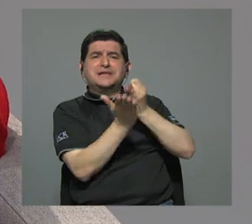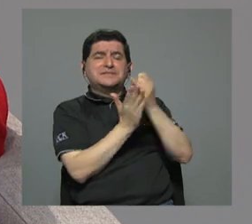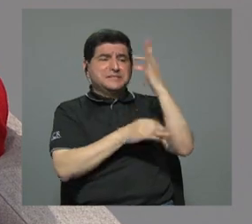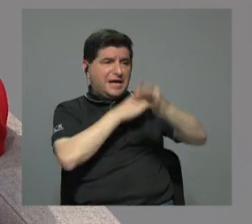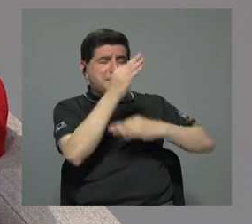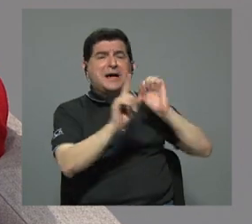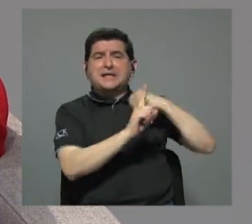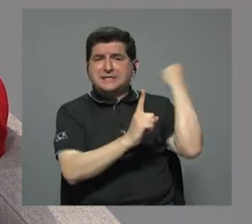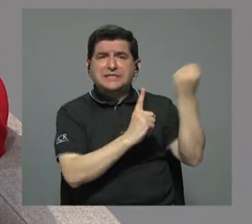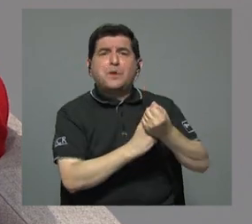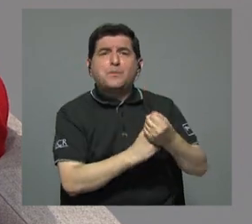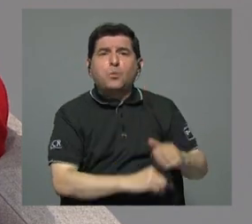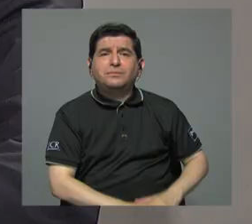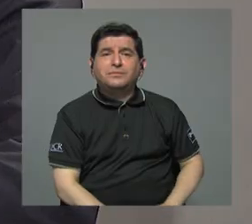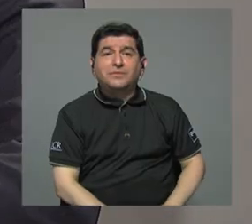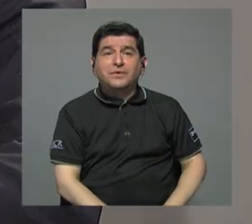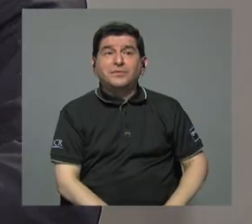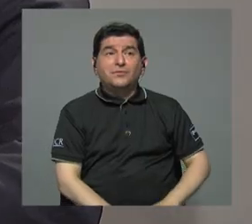tipo de asuntos